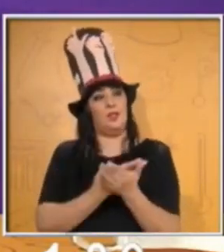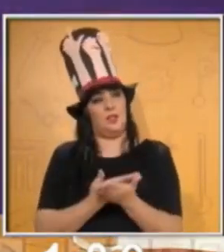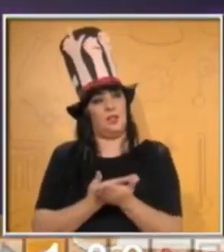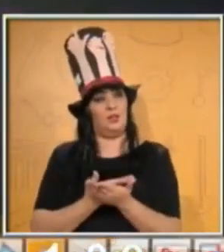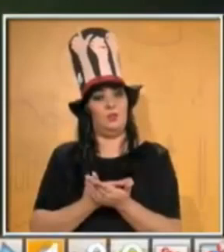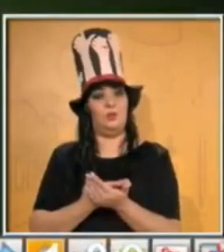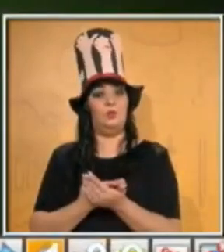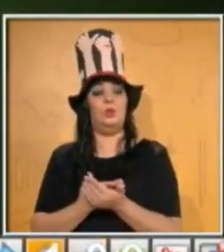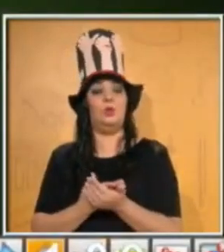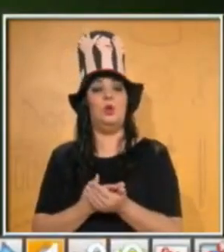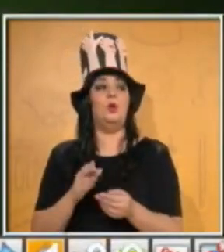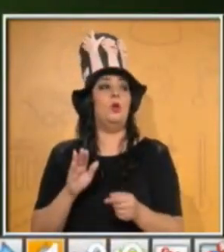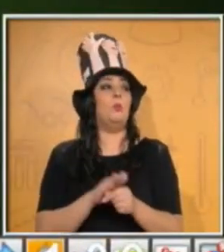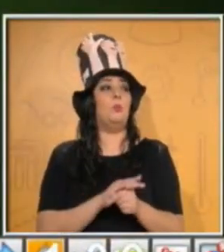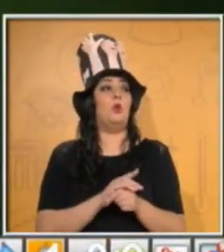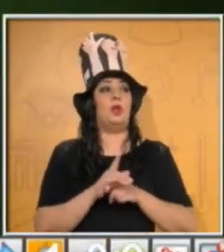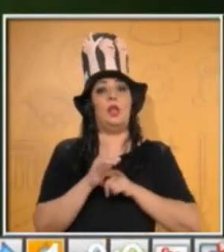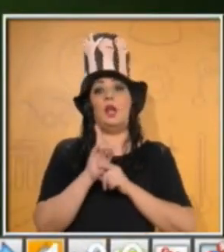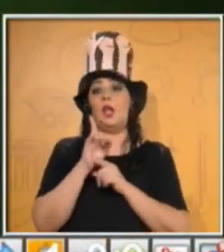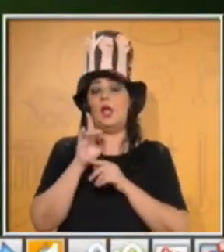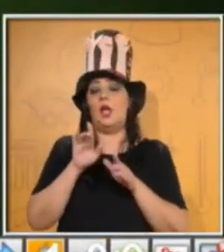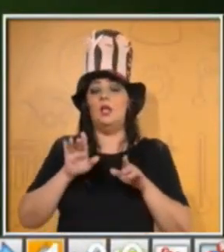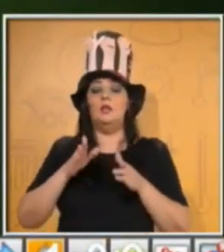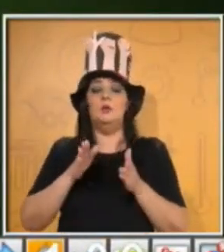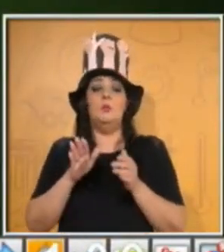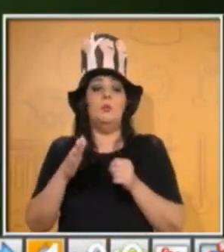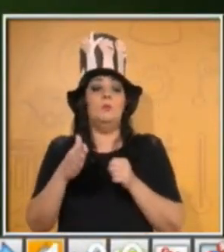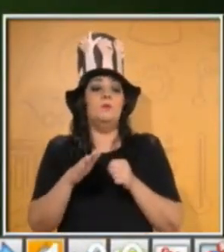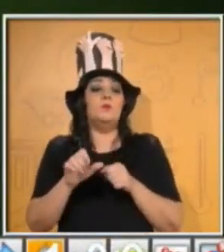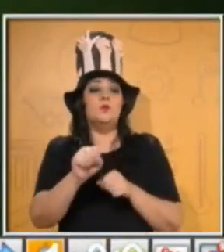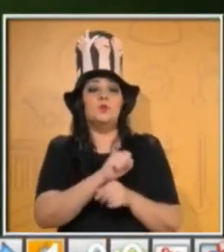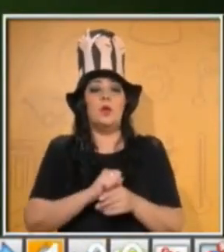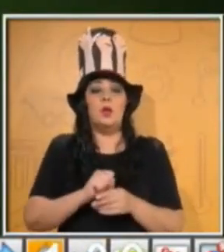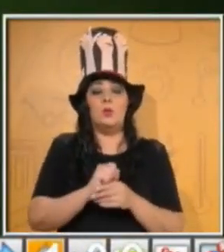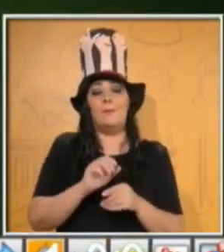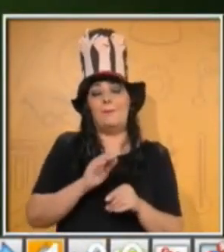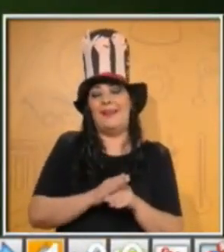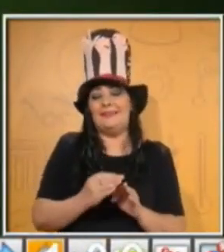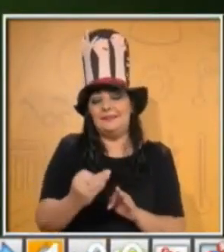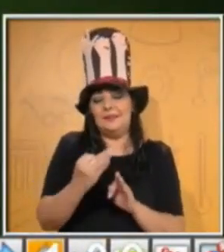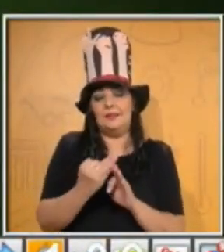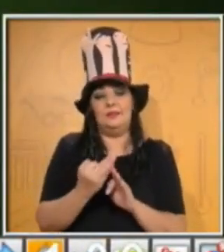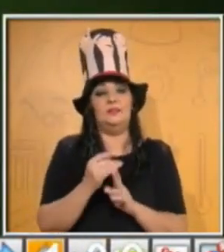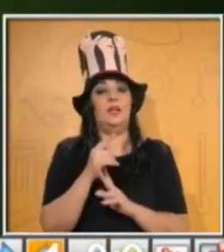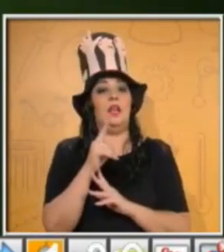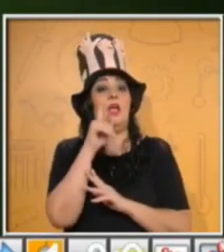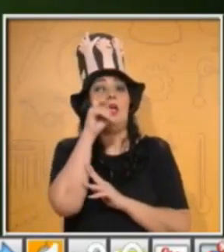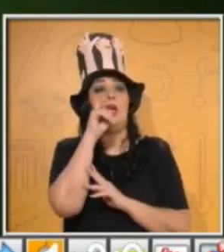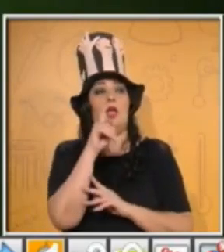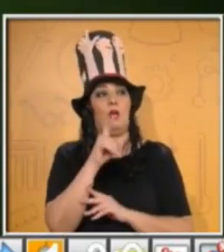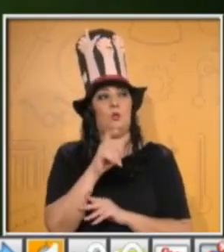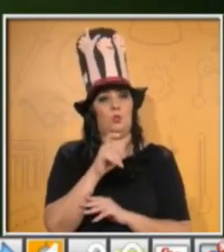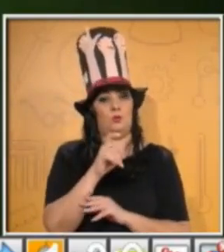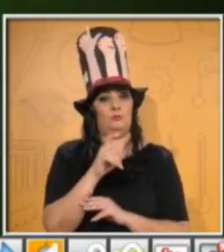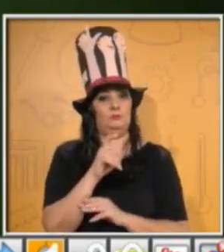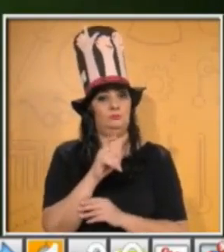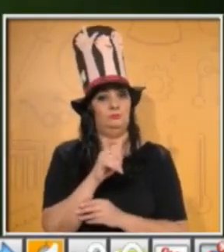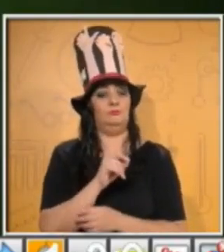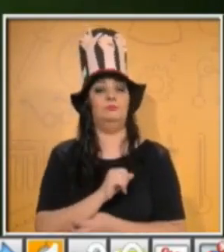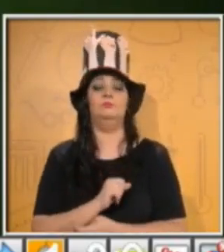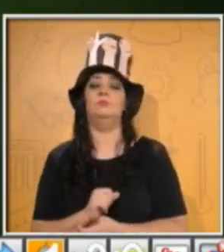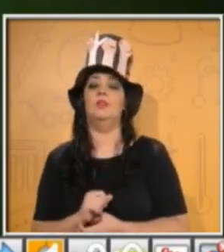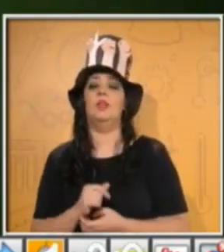suelo próximo es el agua ahí como aparece y reforzamos la definición de gravedad. Sí, maestra, le apoyo.